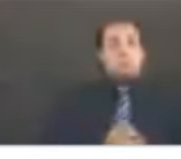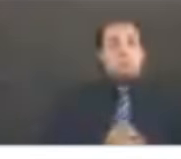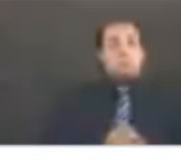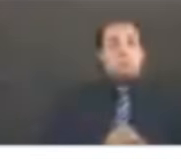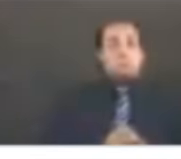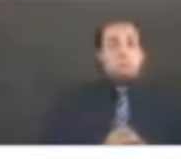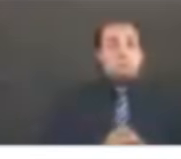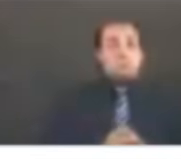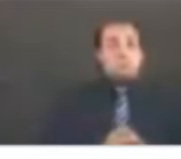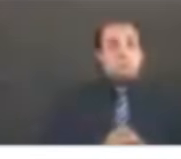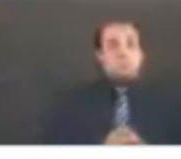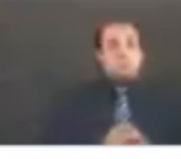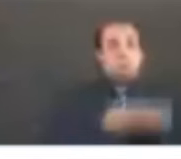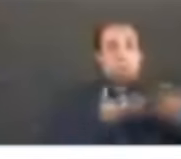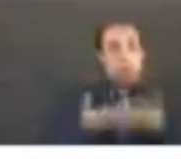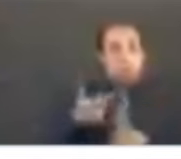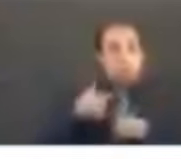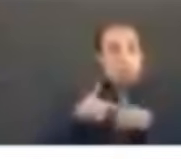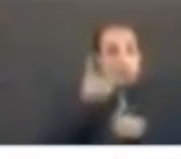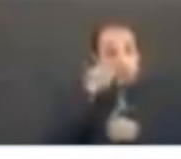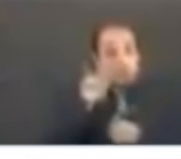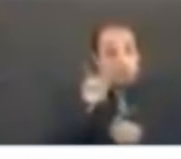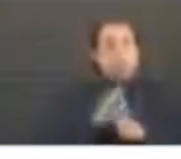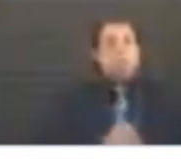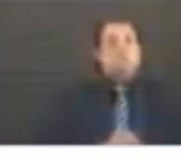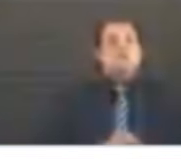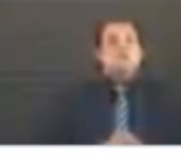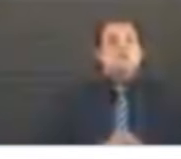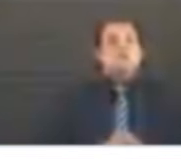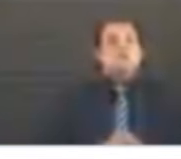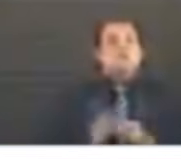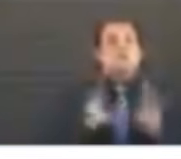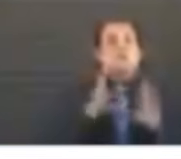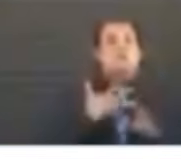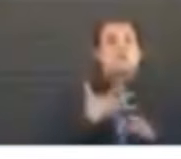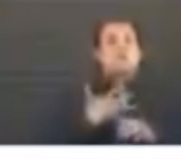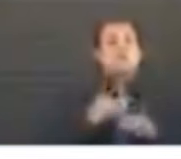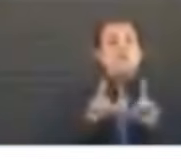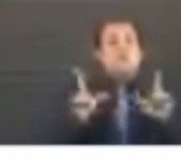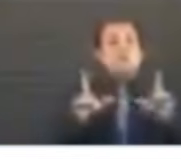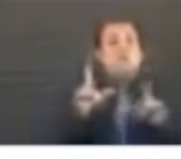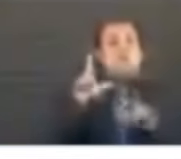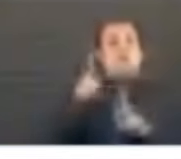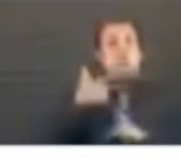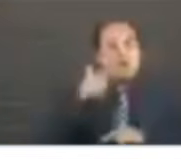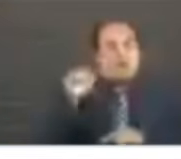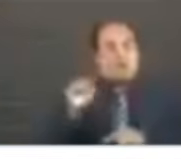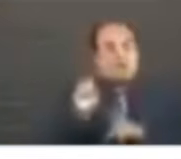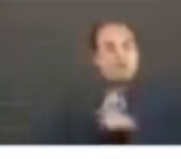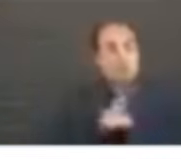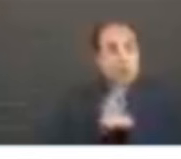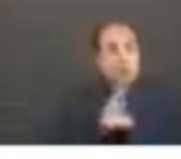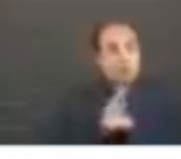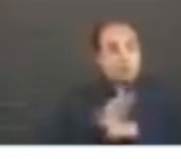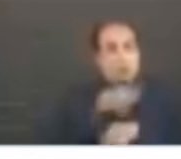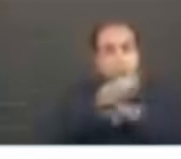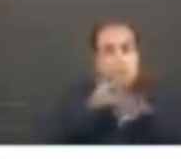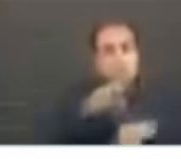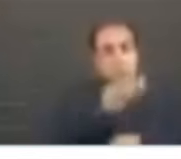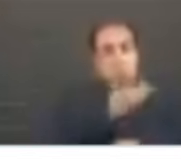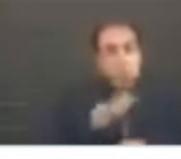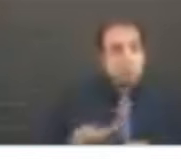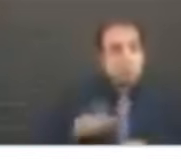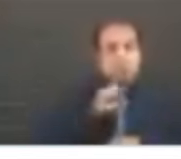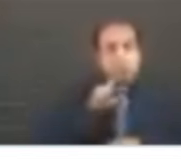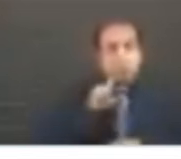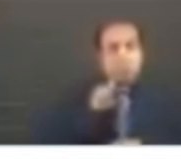sea y que llegue el gas. Y en el momento en que esté también el gas de bienestar que anunció el presidente de la República, pues también estaremos colaborando en